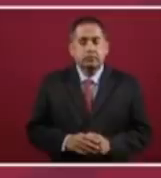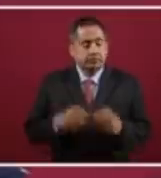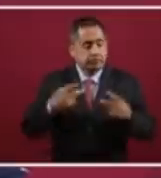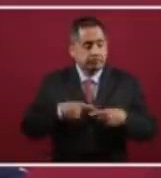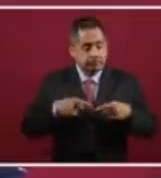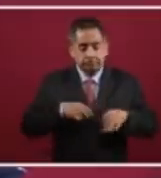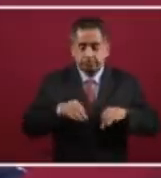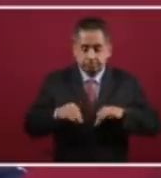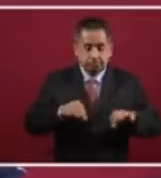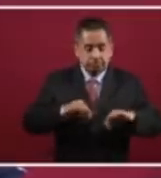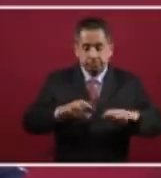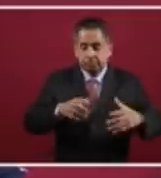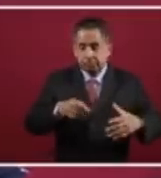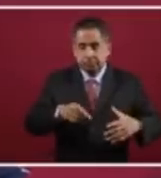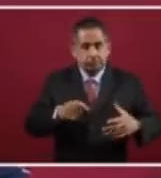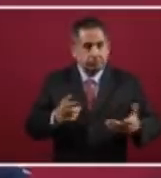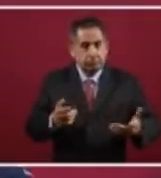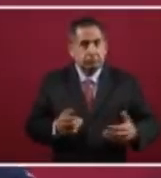trabajadores